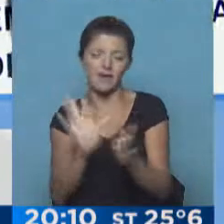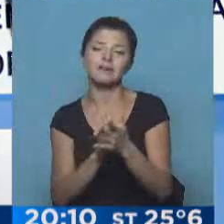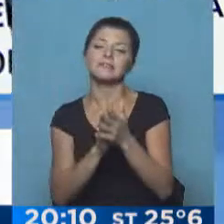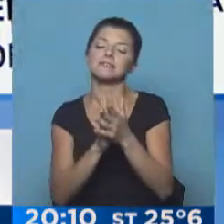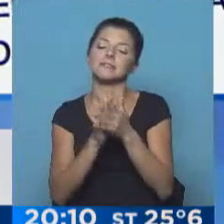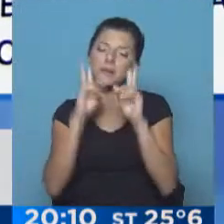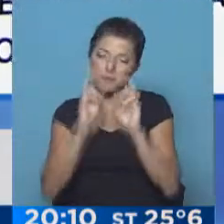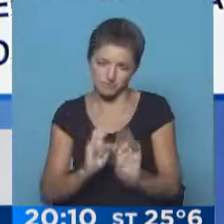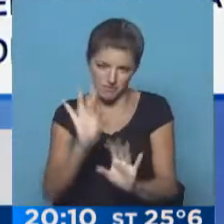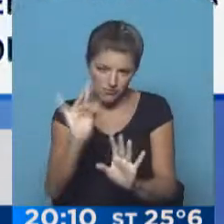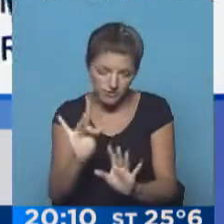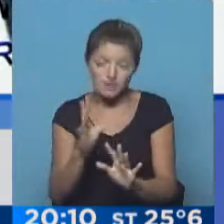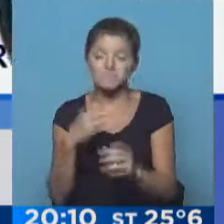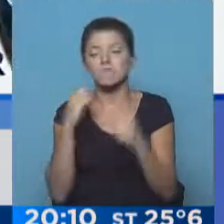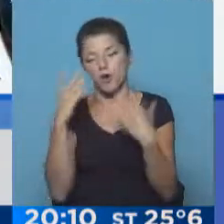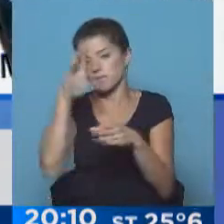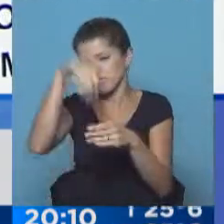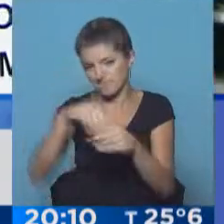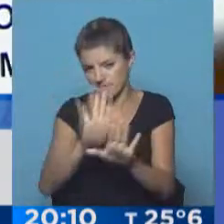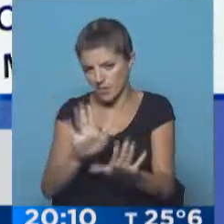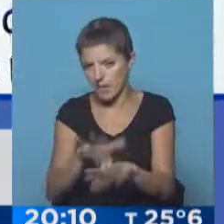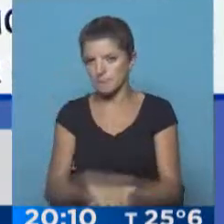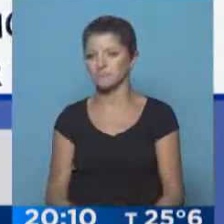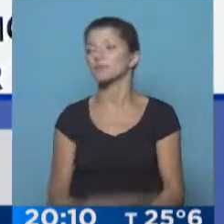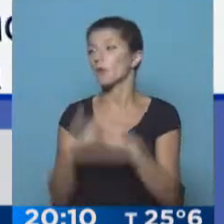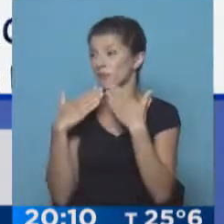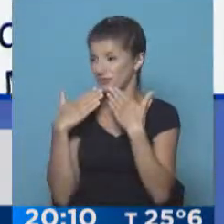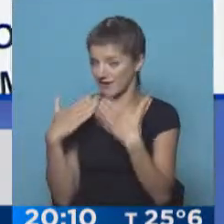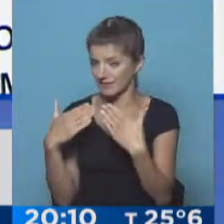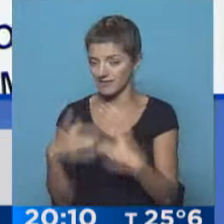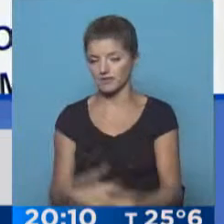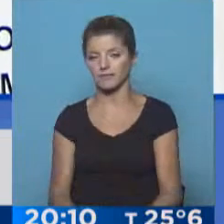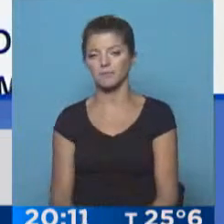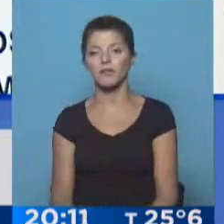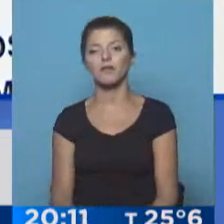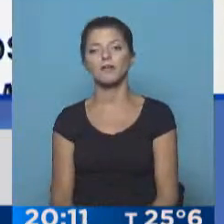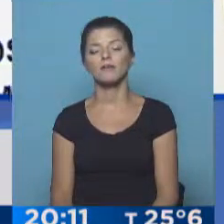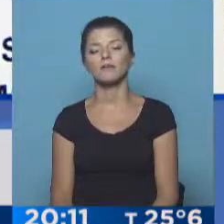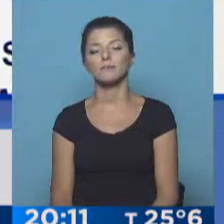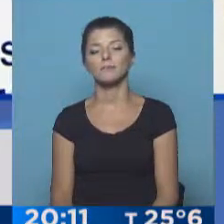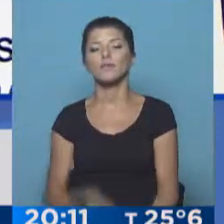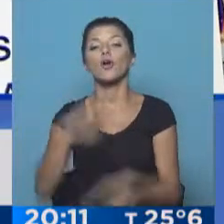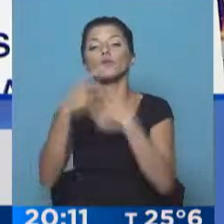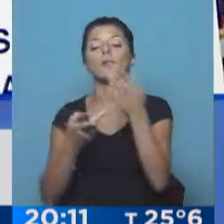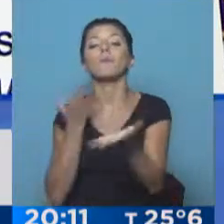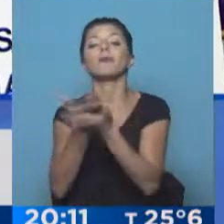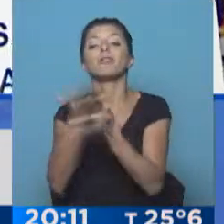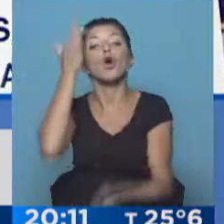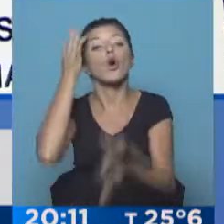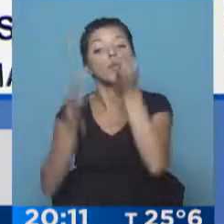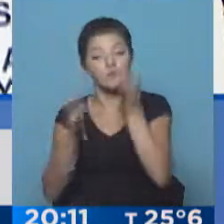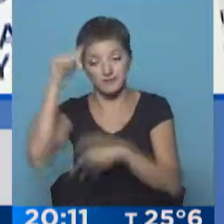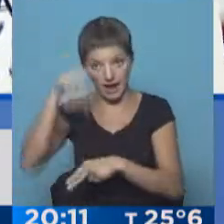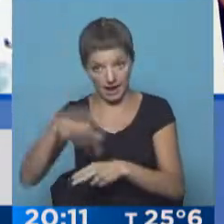caso, prefiero no meterme en esa cuestión, ¿no? Te agradecemos mucho entonces. Seguimos entonces con el reclamo de justicia aquí